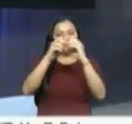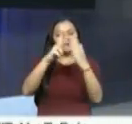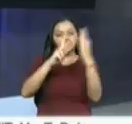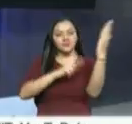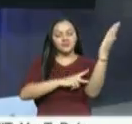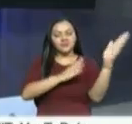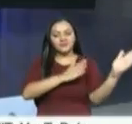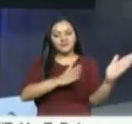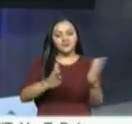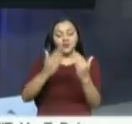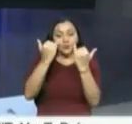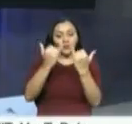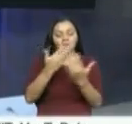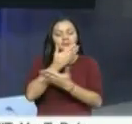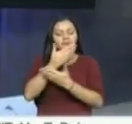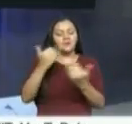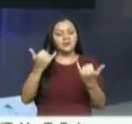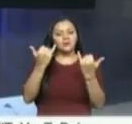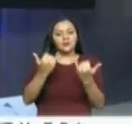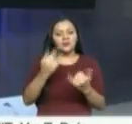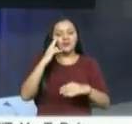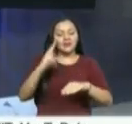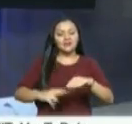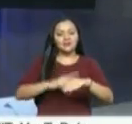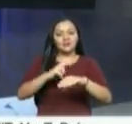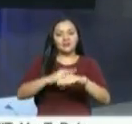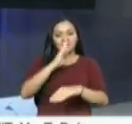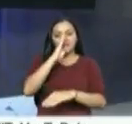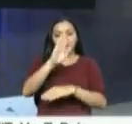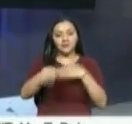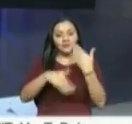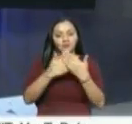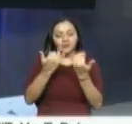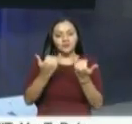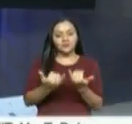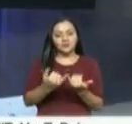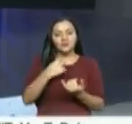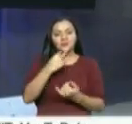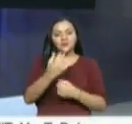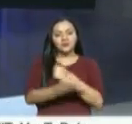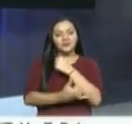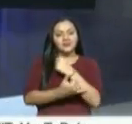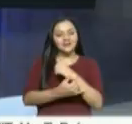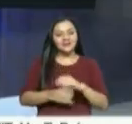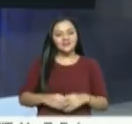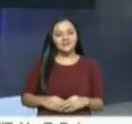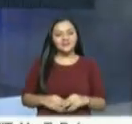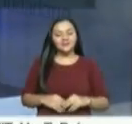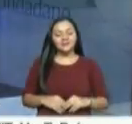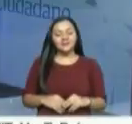programación de Teleciudadana, lo mejor de la producción nacional, como siempre para ustedes. Tu voz, tu país.